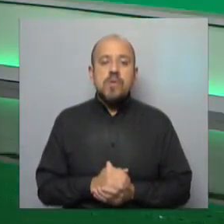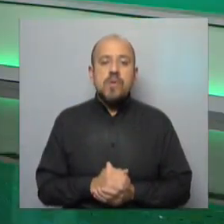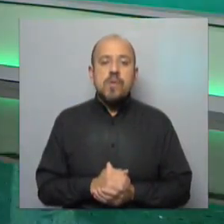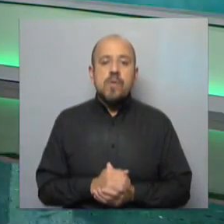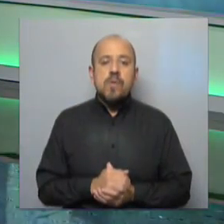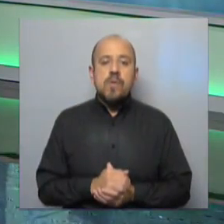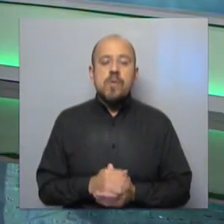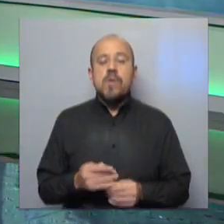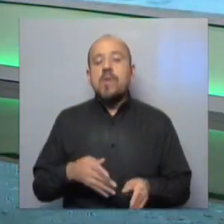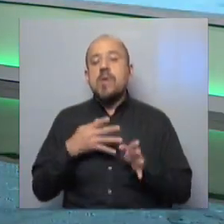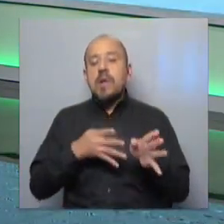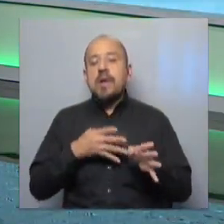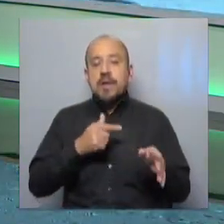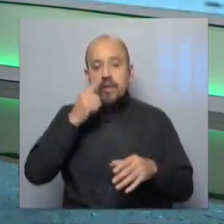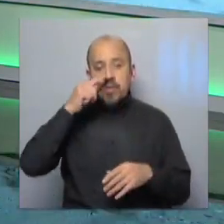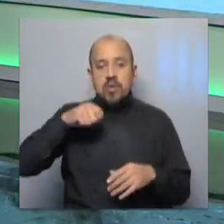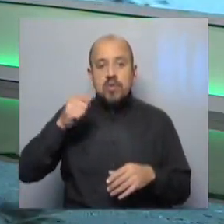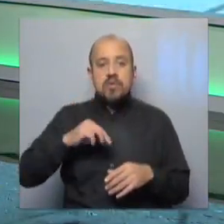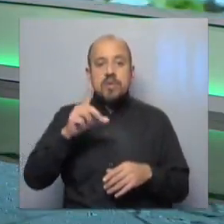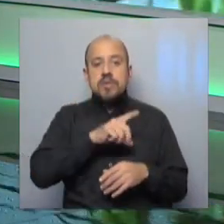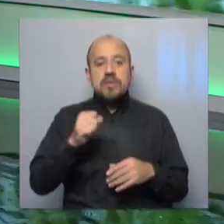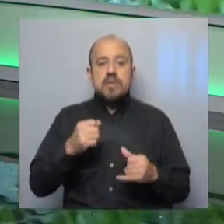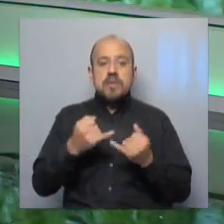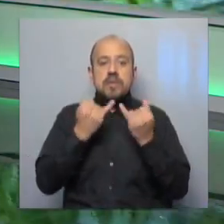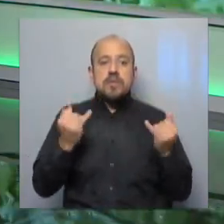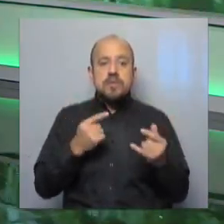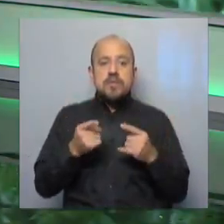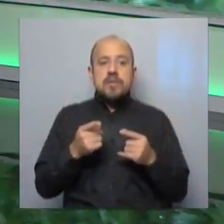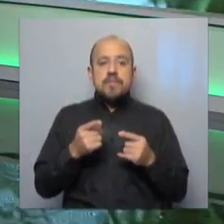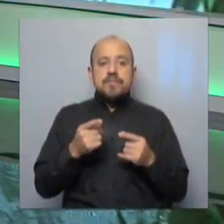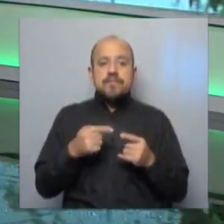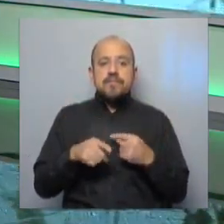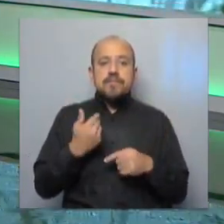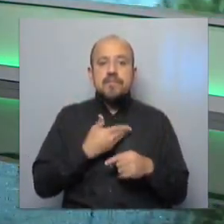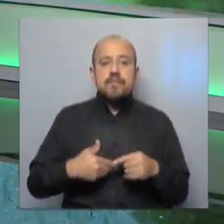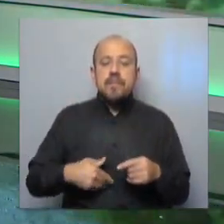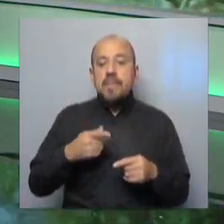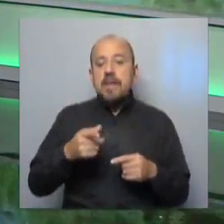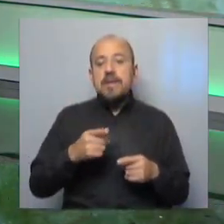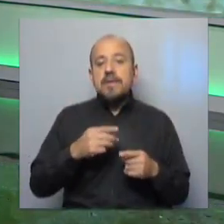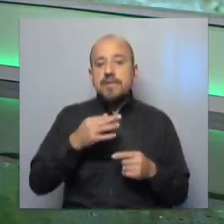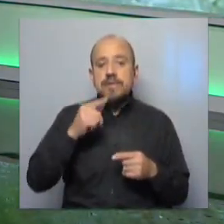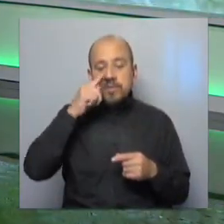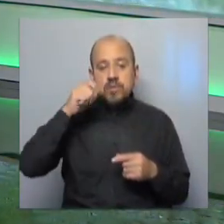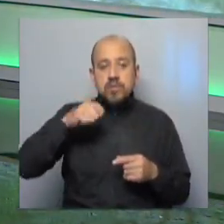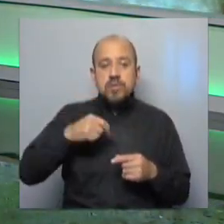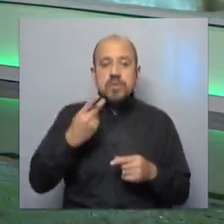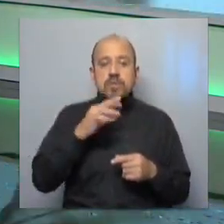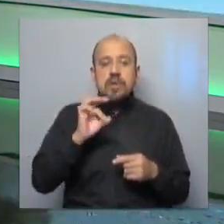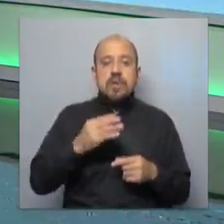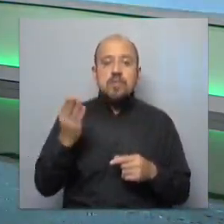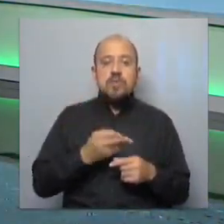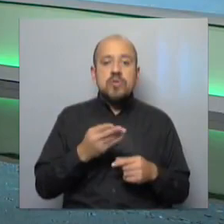la guerra en ucrania está cumpliendo 100 días el presidente ucraniano volodymyr selenski afirmó que rusia domina el 20%